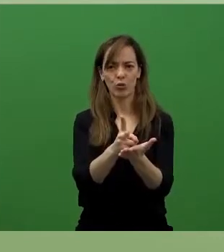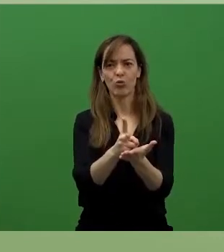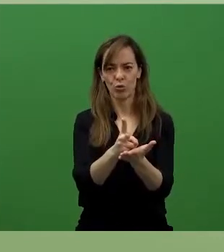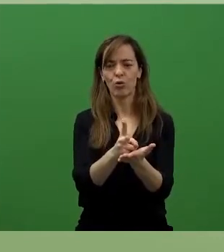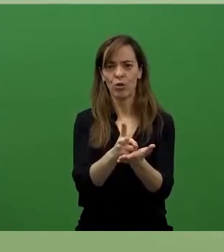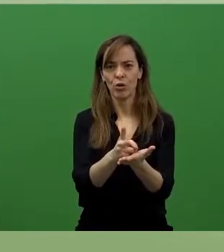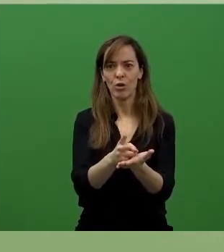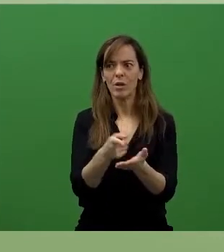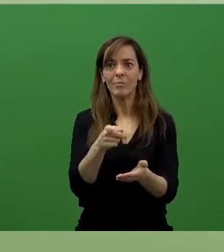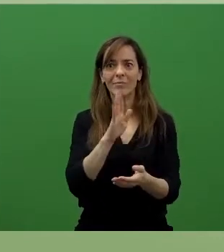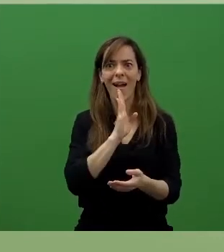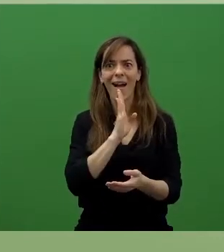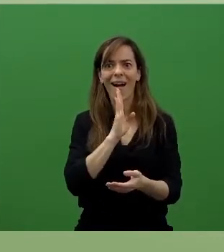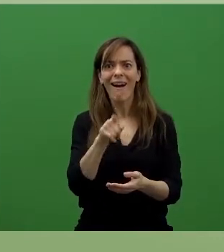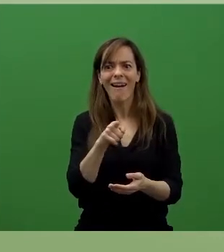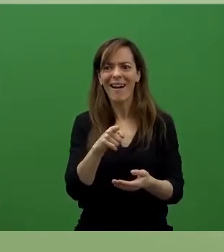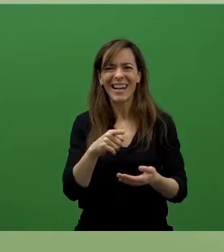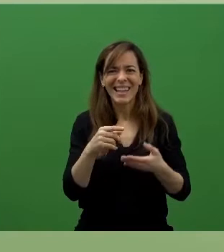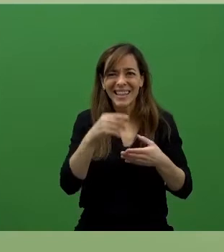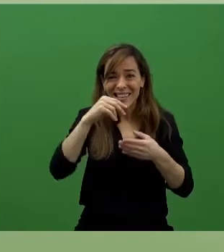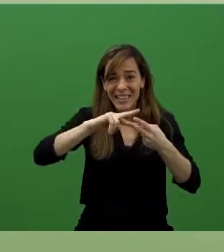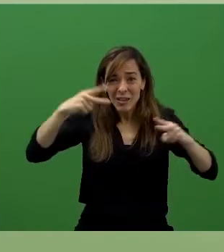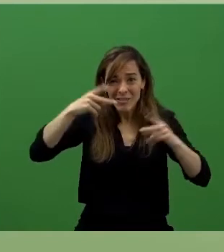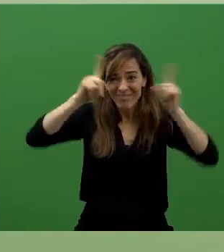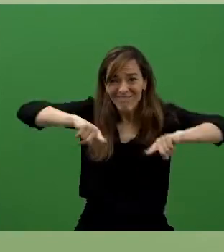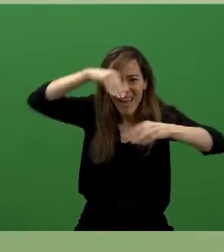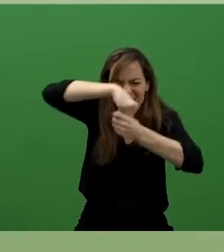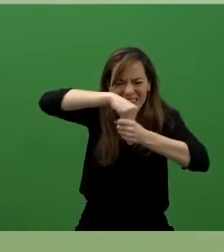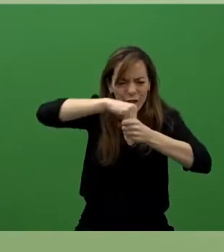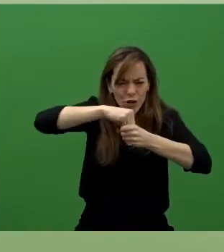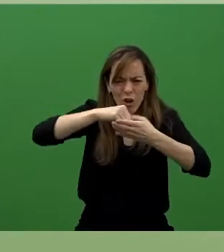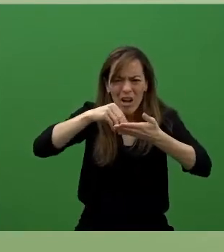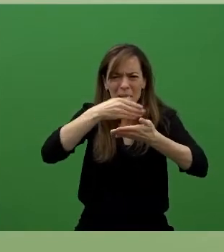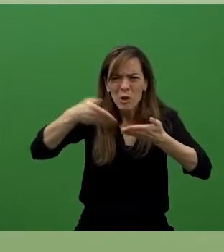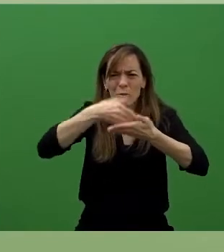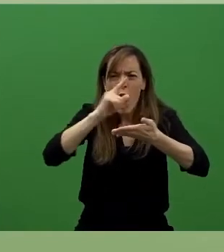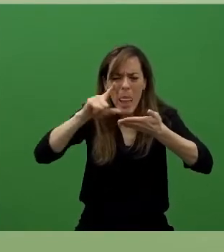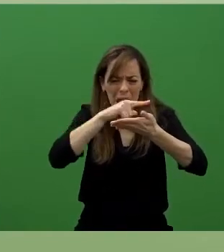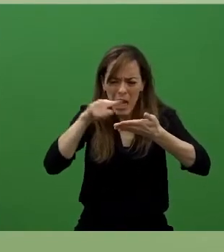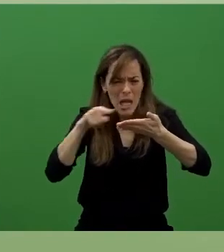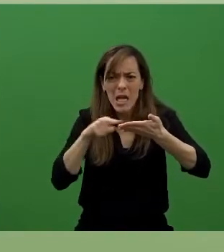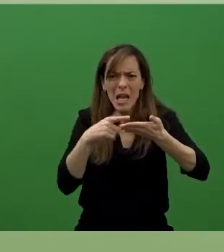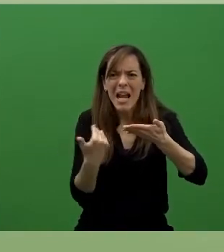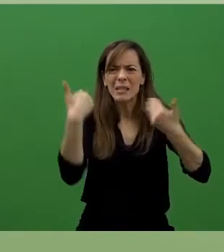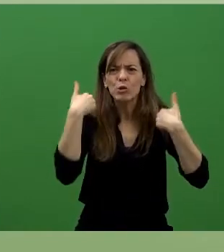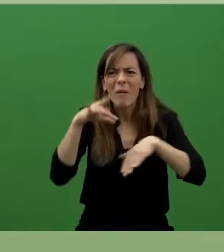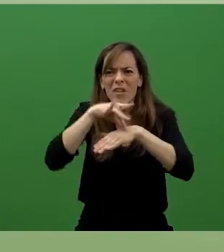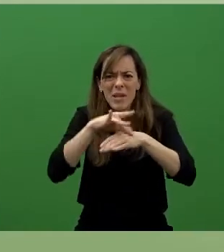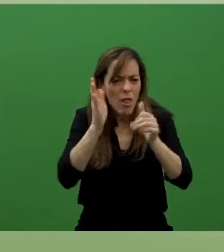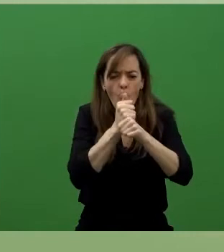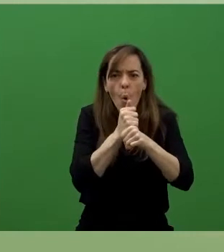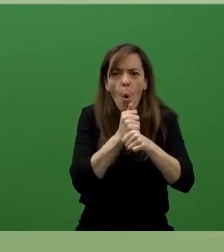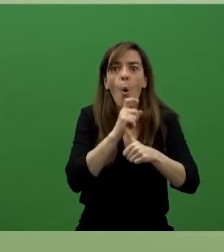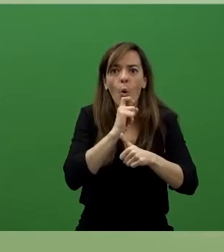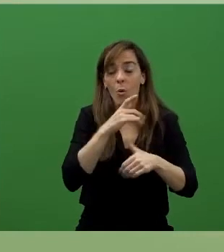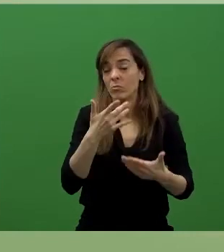lo podemos encontrar entre todas las letras que, si miras un libro, todas parecen iguales? No puedes a primera vista saber cuál es